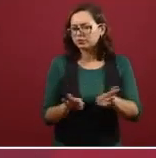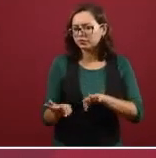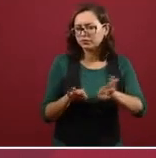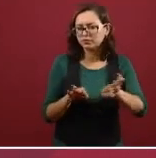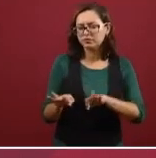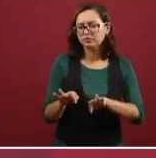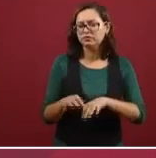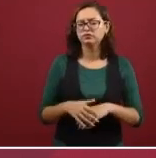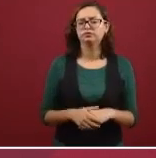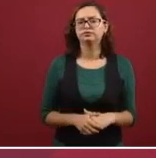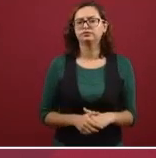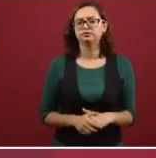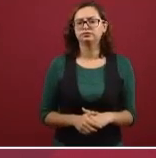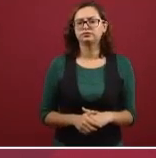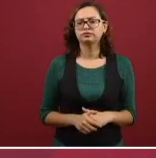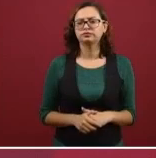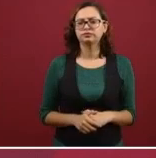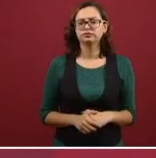Hay